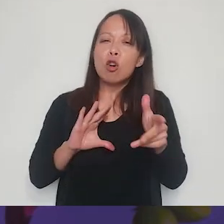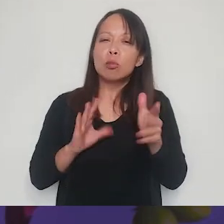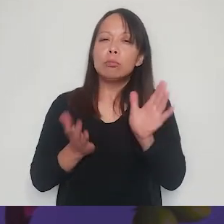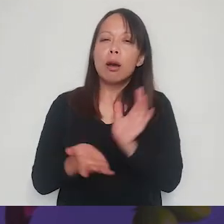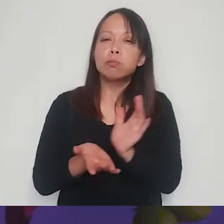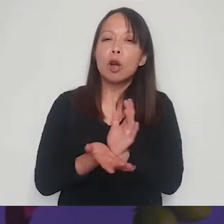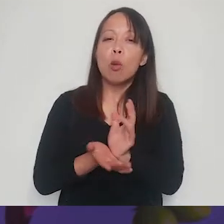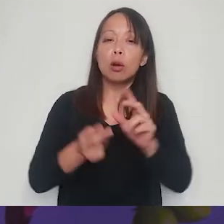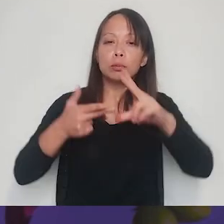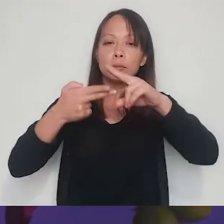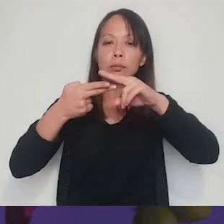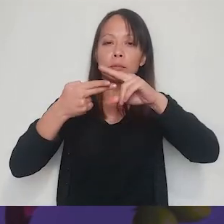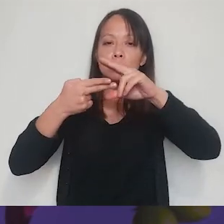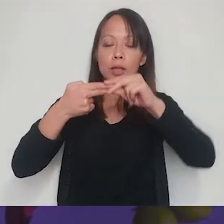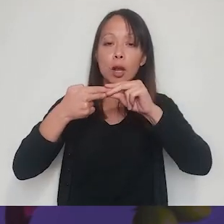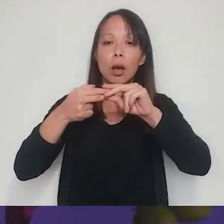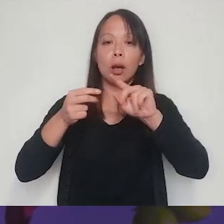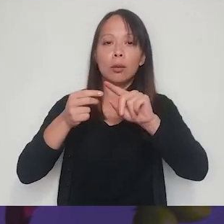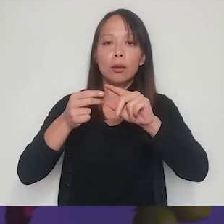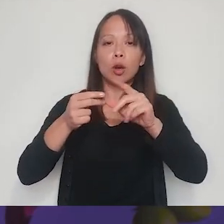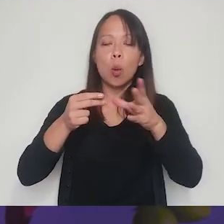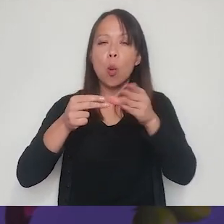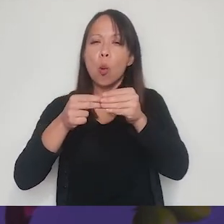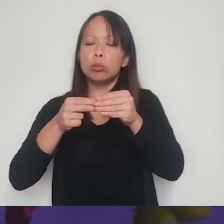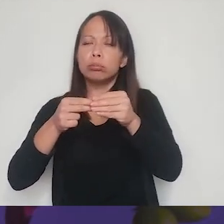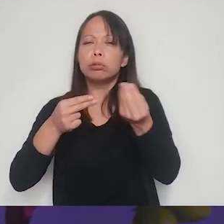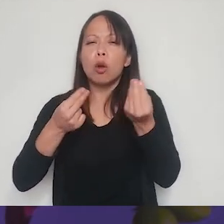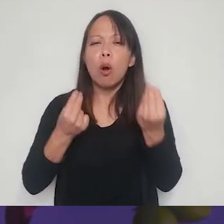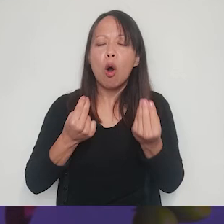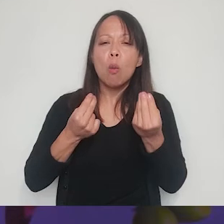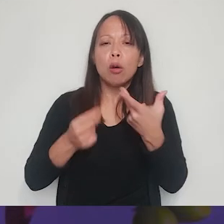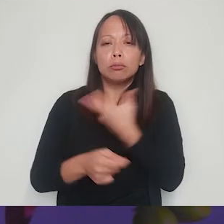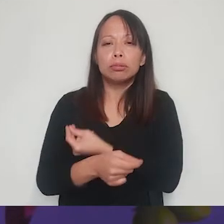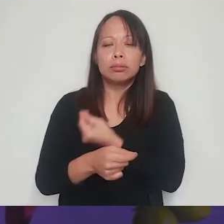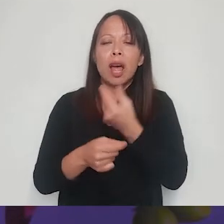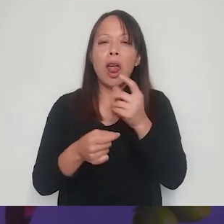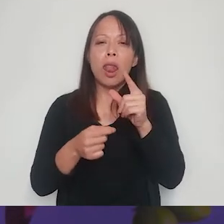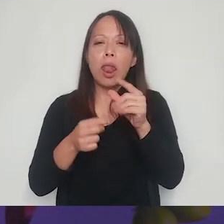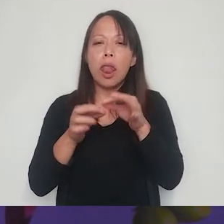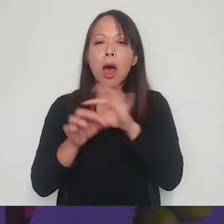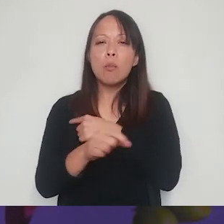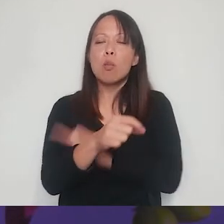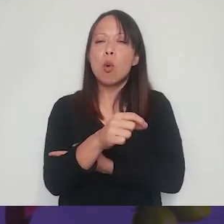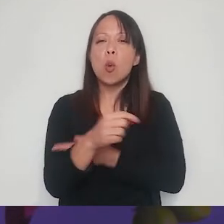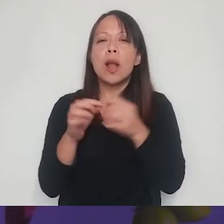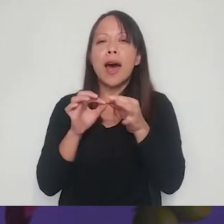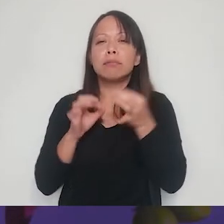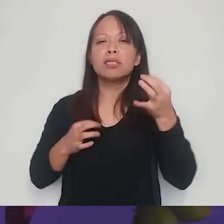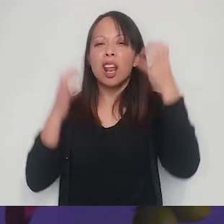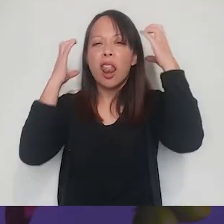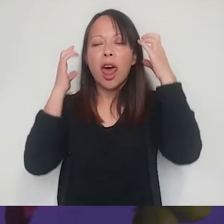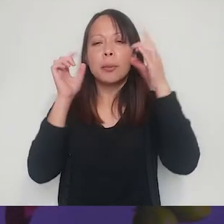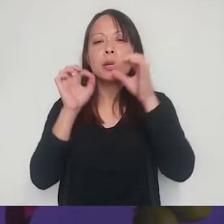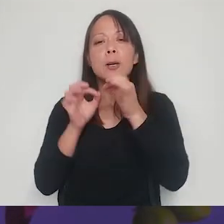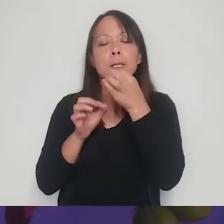ver son cómo afectaba el doble tratamiento, el tratamiento combinado, en test de función neuromuscular. Y lo que se ve